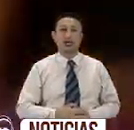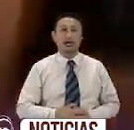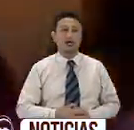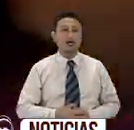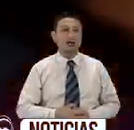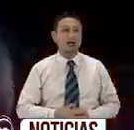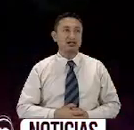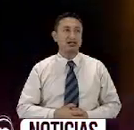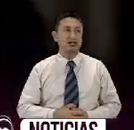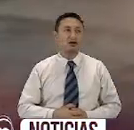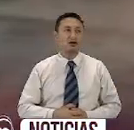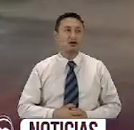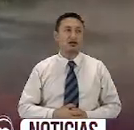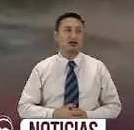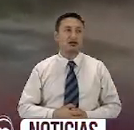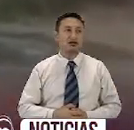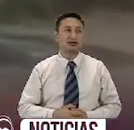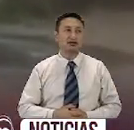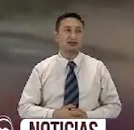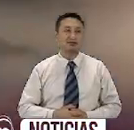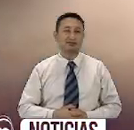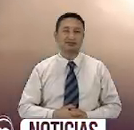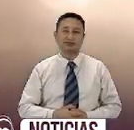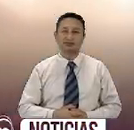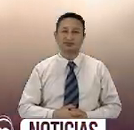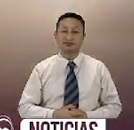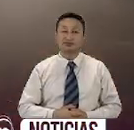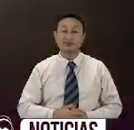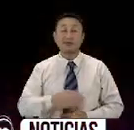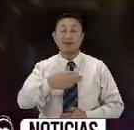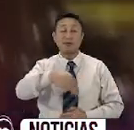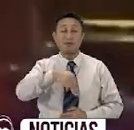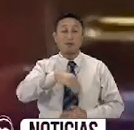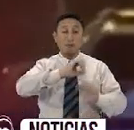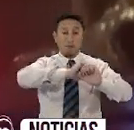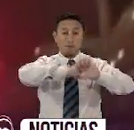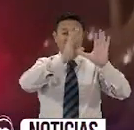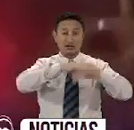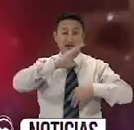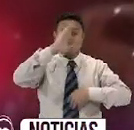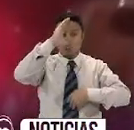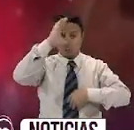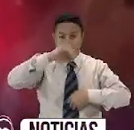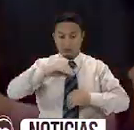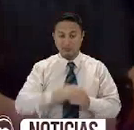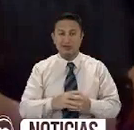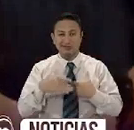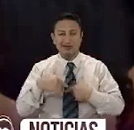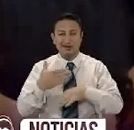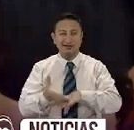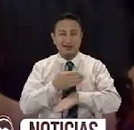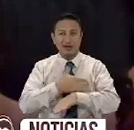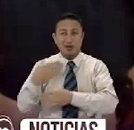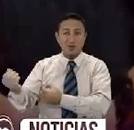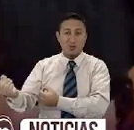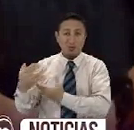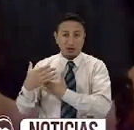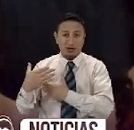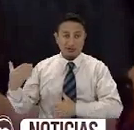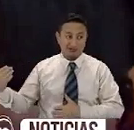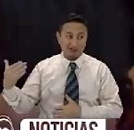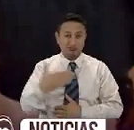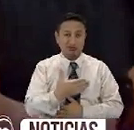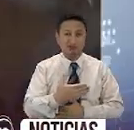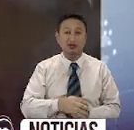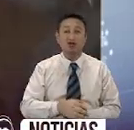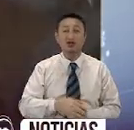La incursión armada se tomó la madrugada de este miércoles. Los uniformados contaban con información privilegiada producto de